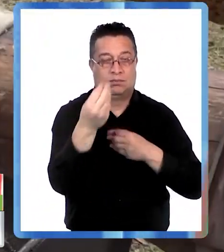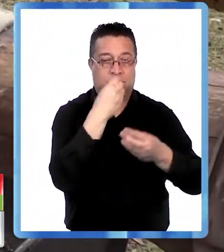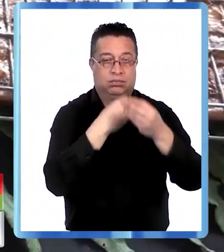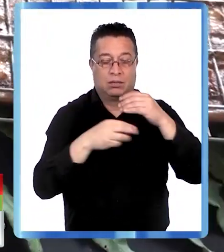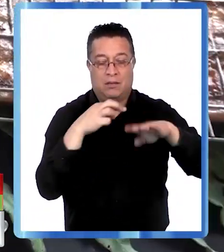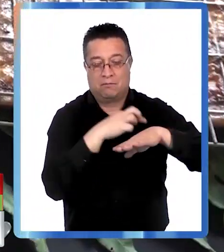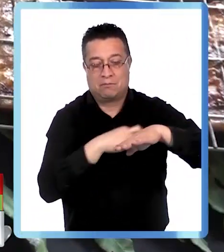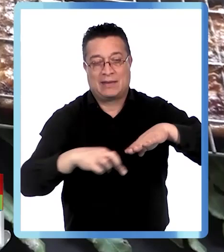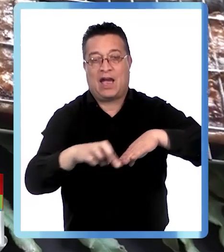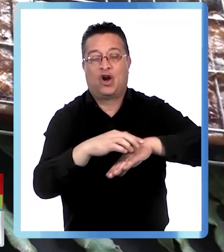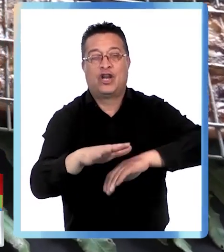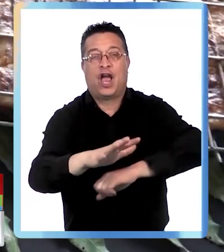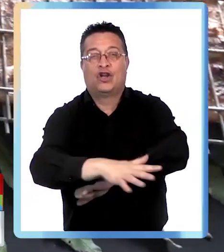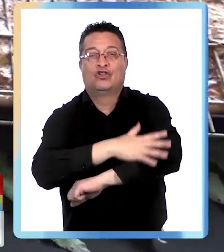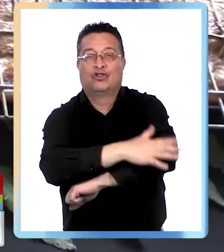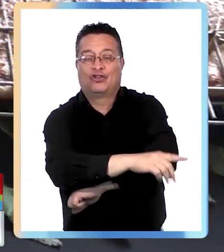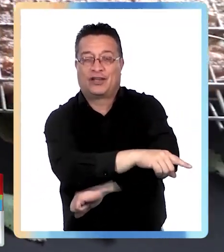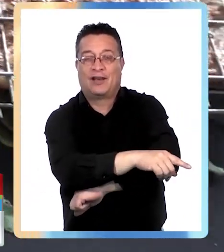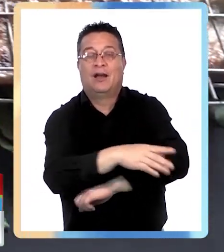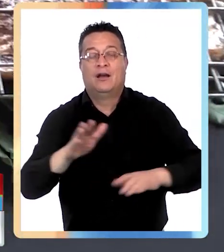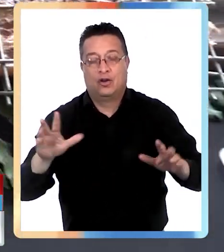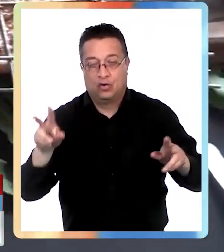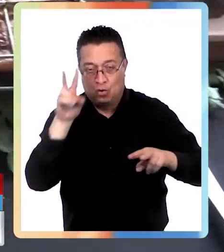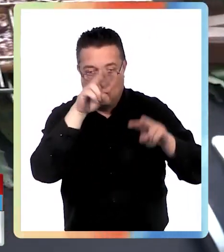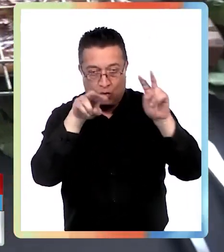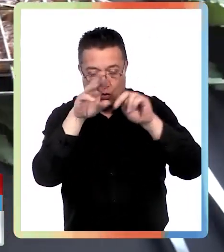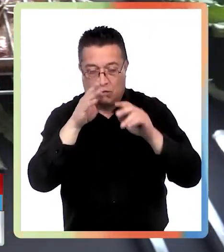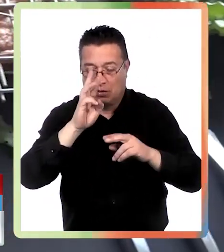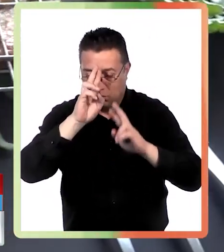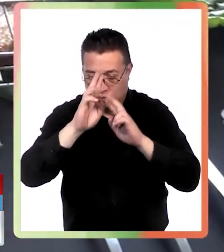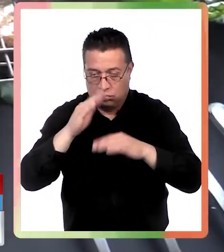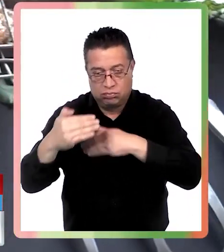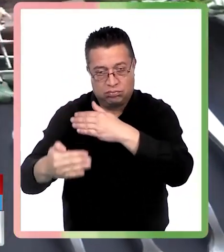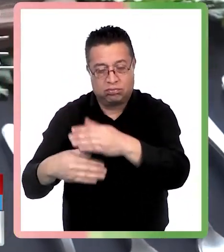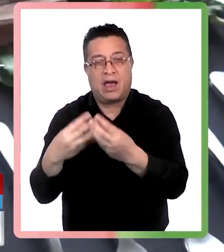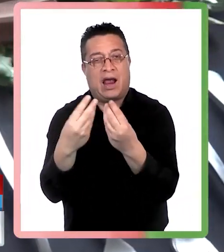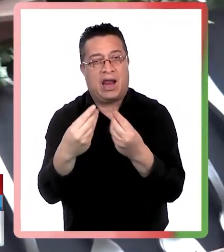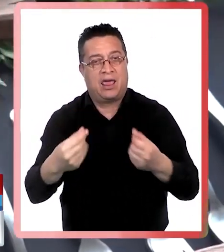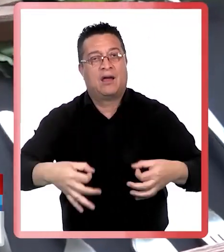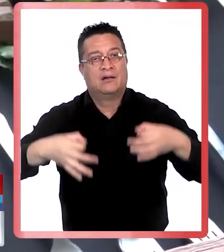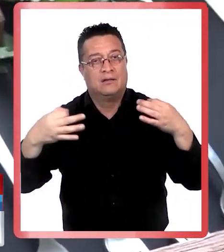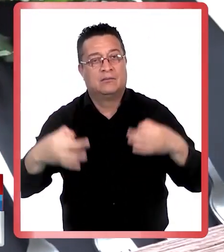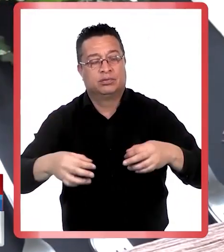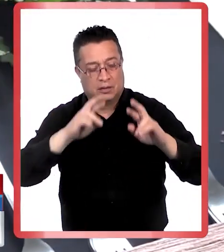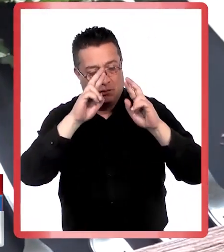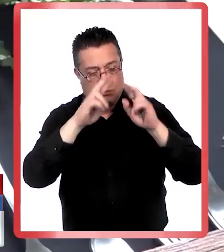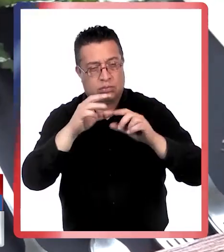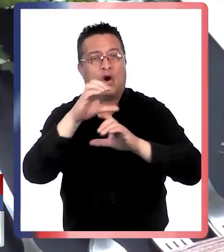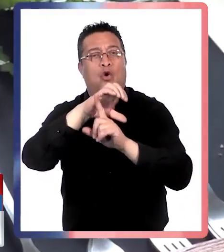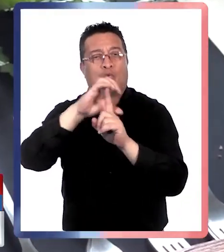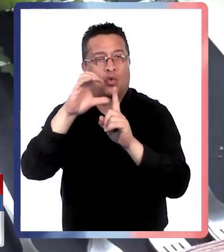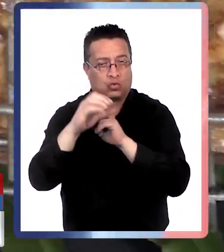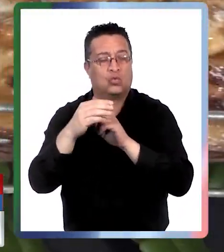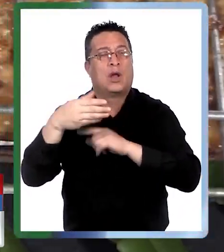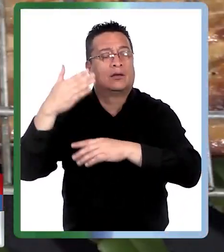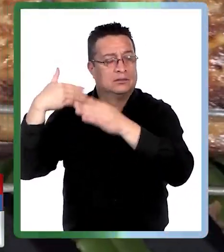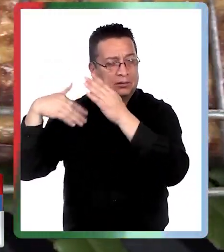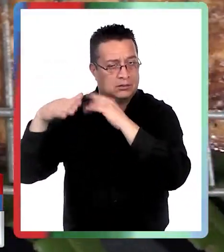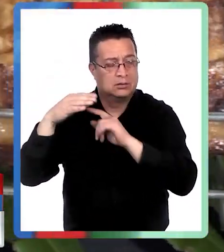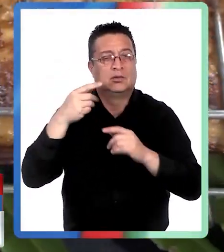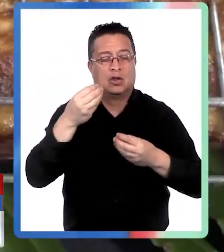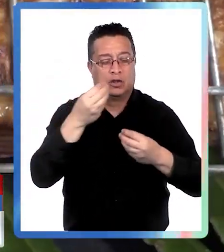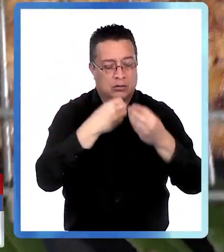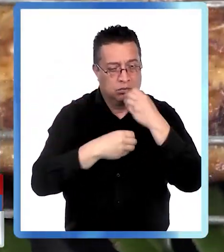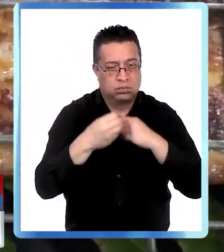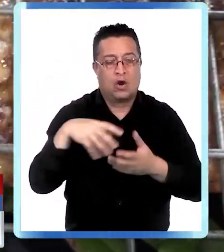Patagonia Costa promoviendo un turismo sostenible y de calidad que resalte la riqueza cultural y culinaria de